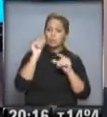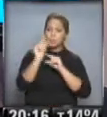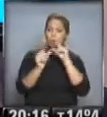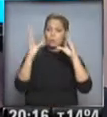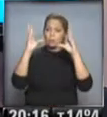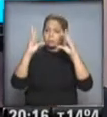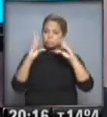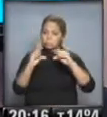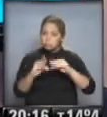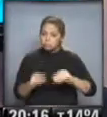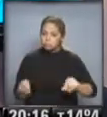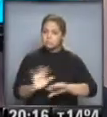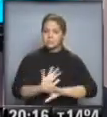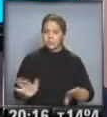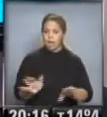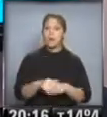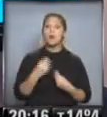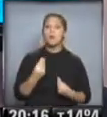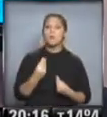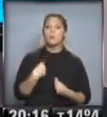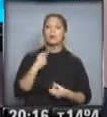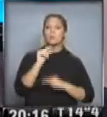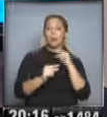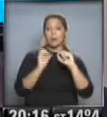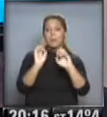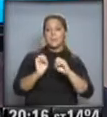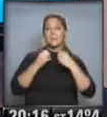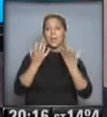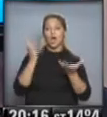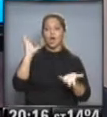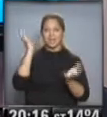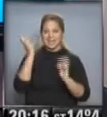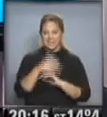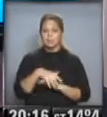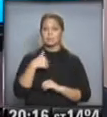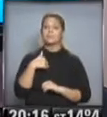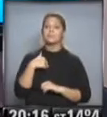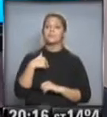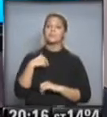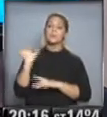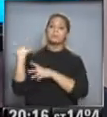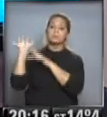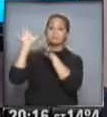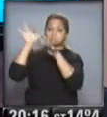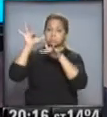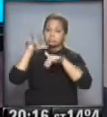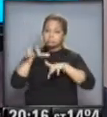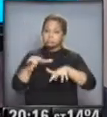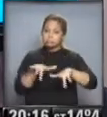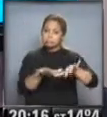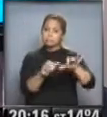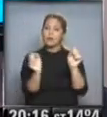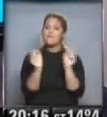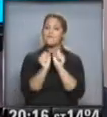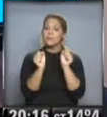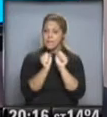disminuir, a cesar este aviso de alerta, porque las condiciones meteorológicas tienden a mejorar. Ingresa una masa de aire un poco más fría, un poco más seca.